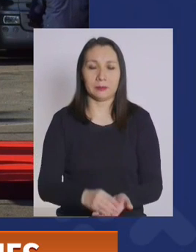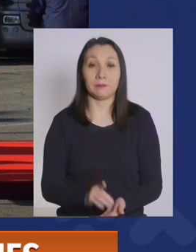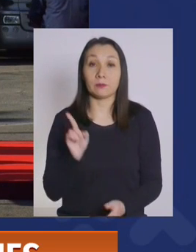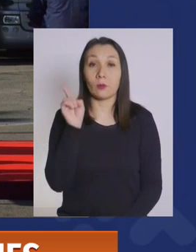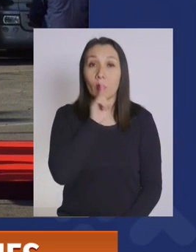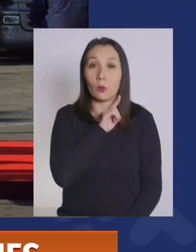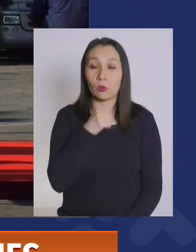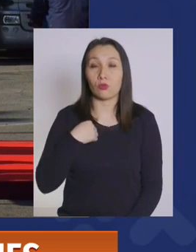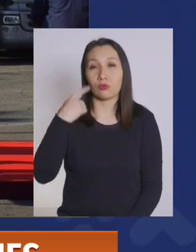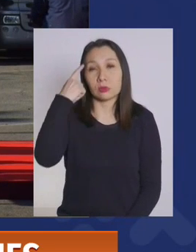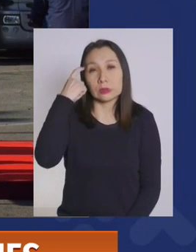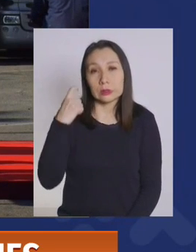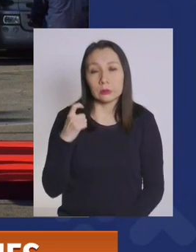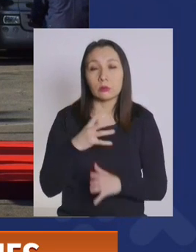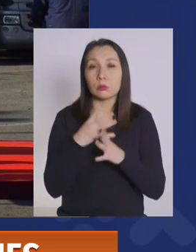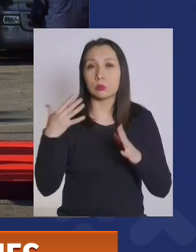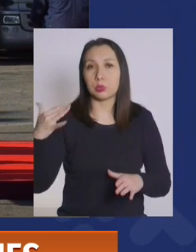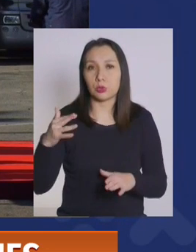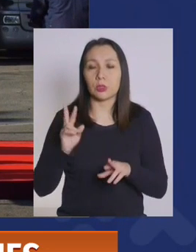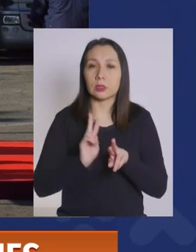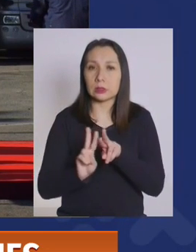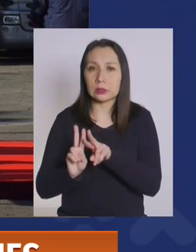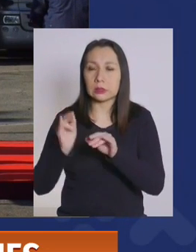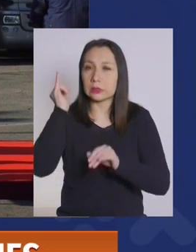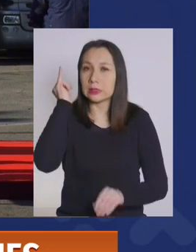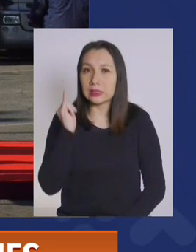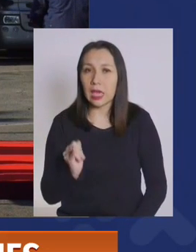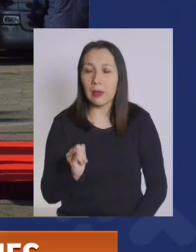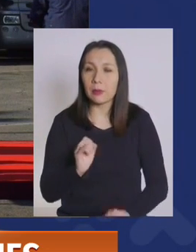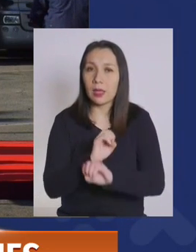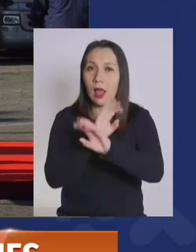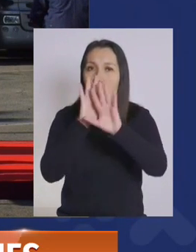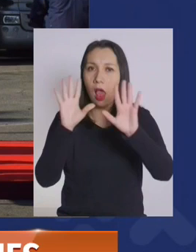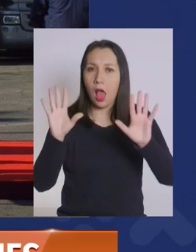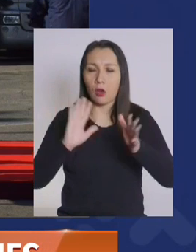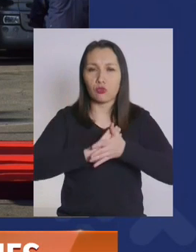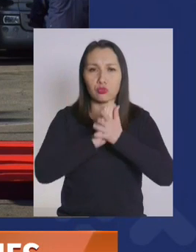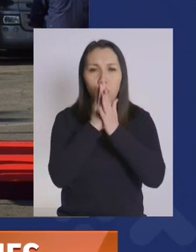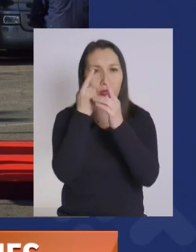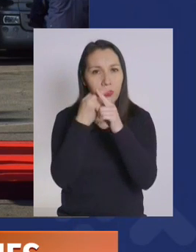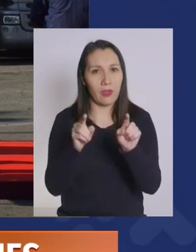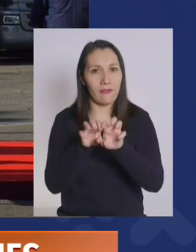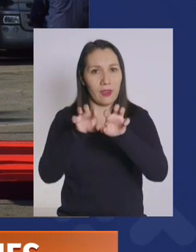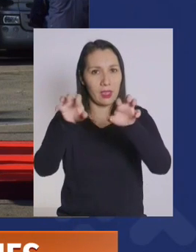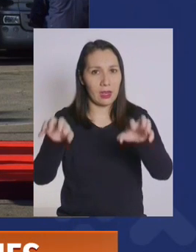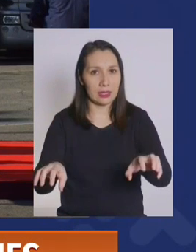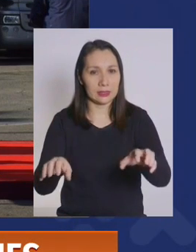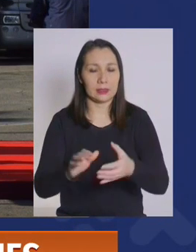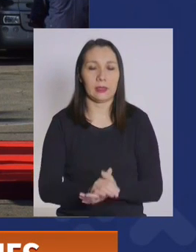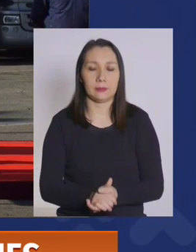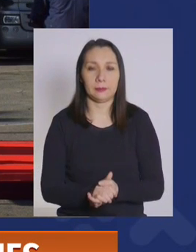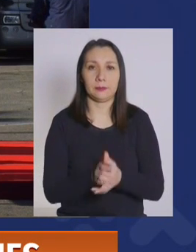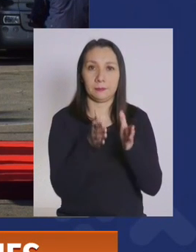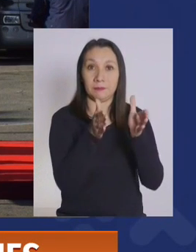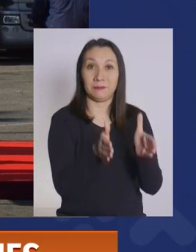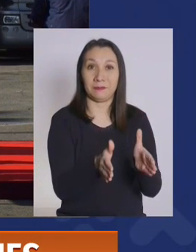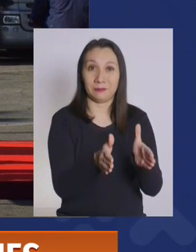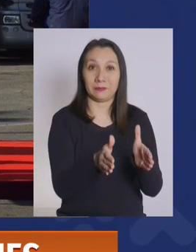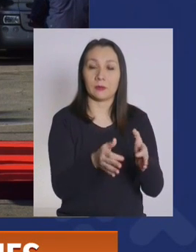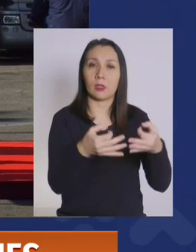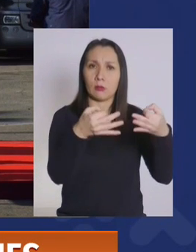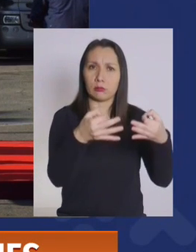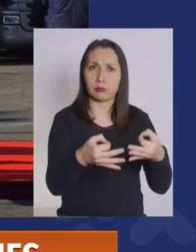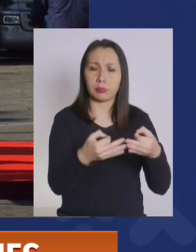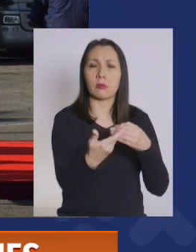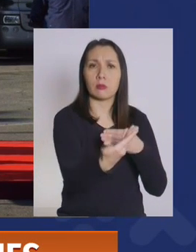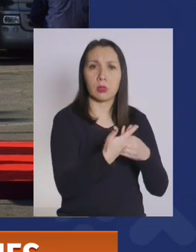yo creo que es muy importante hacer siempre una clara y total distinción entre las